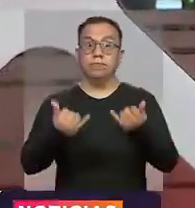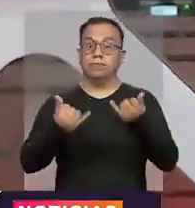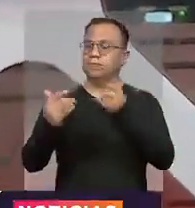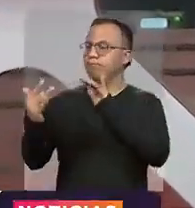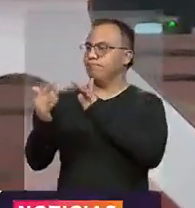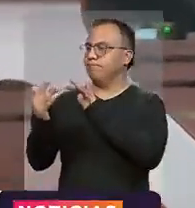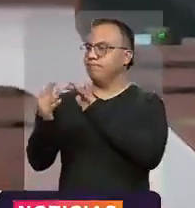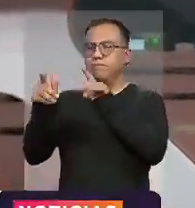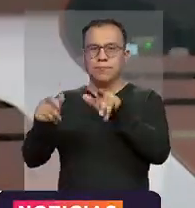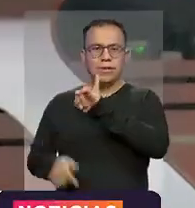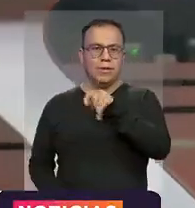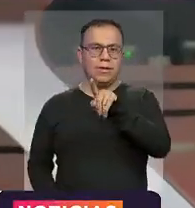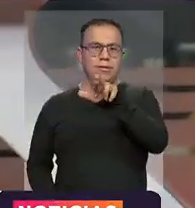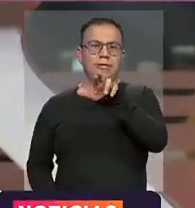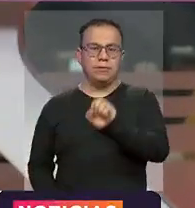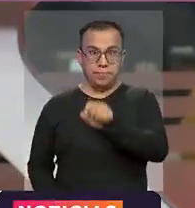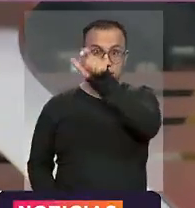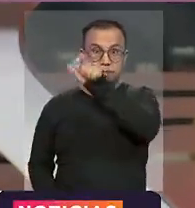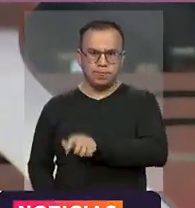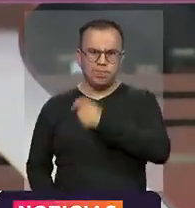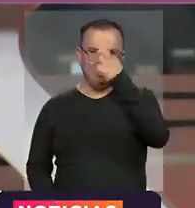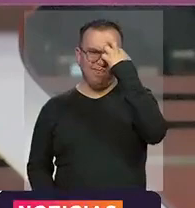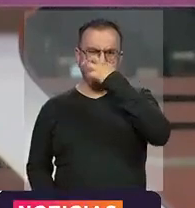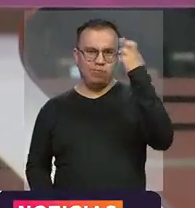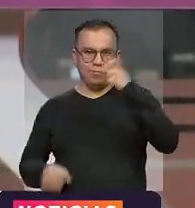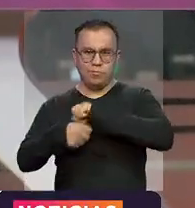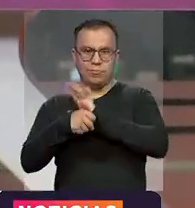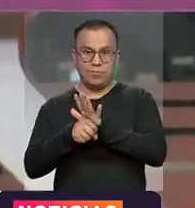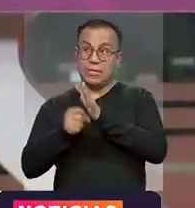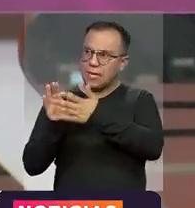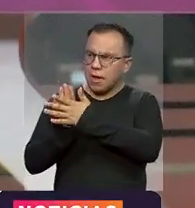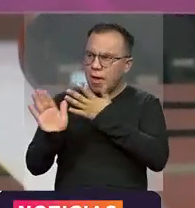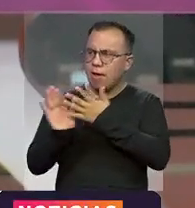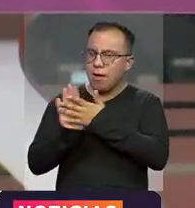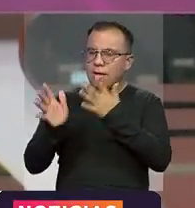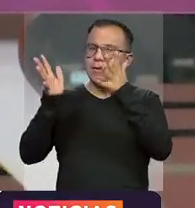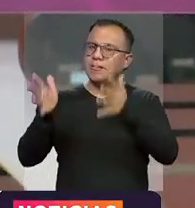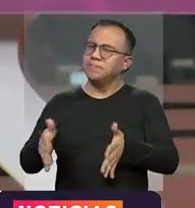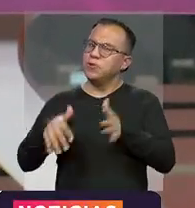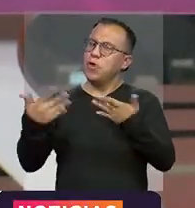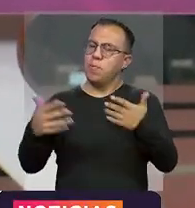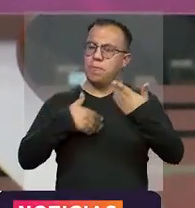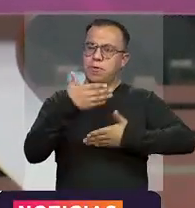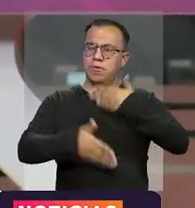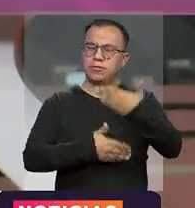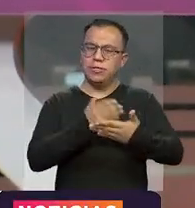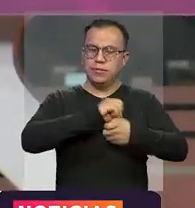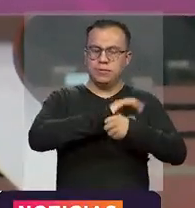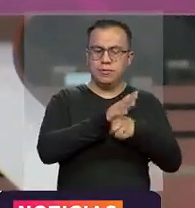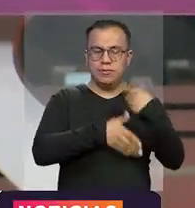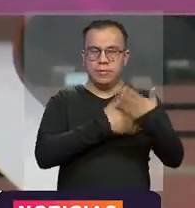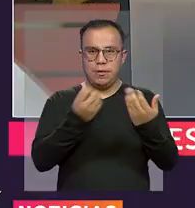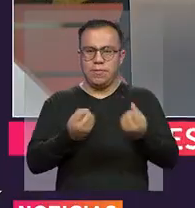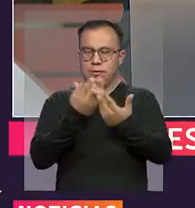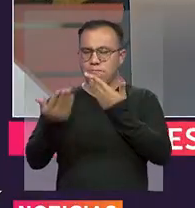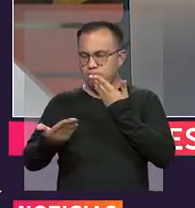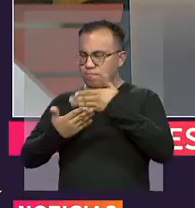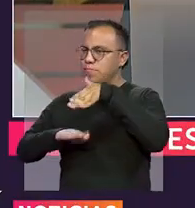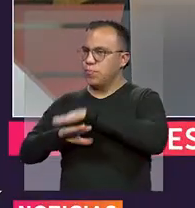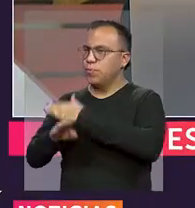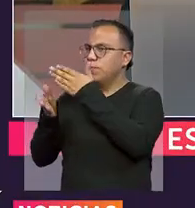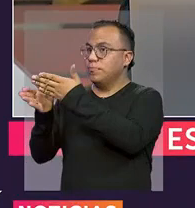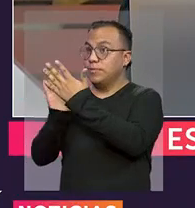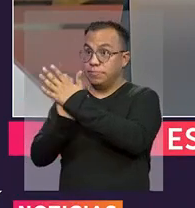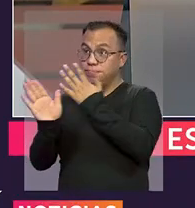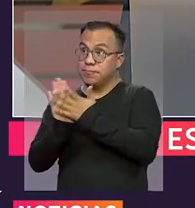Y hacemos contacto con Jaime Ordóñez, epidemiólogo que durante esta pandemia nos ha ayudado a entender el comportamiento del COVID-19. Muy buenas tardes y queremos